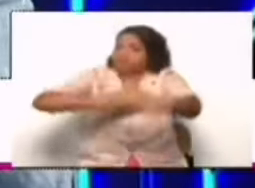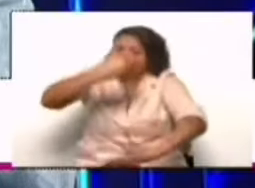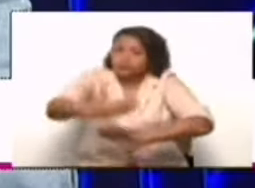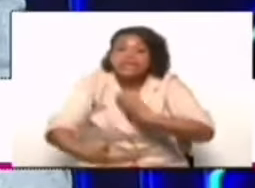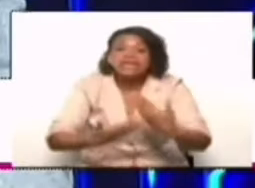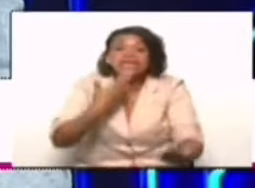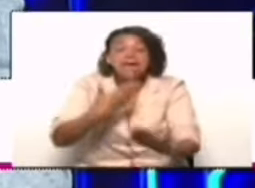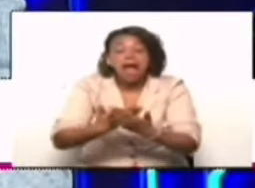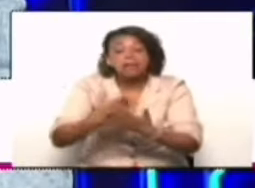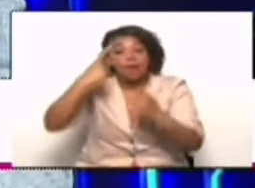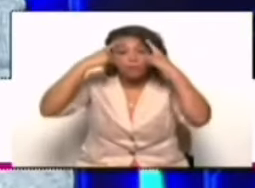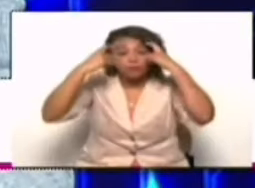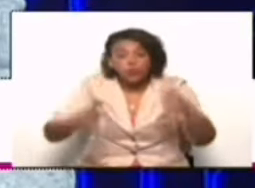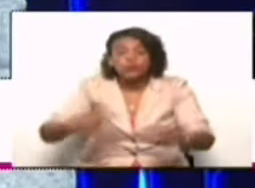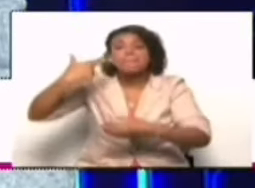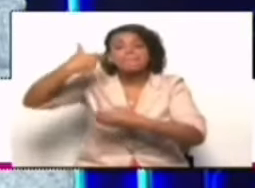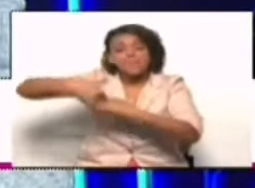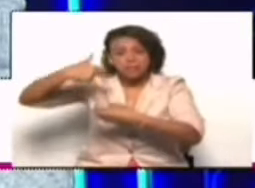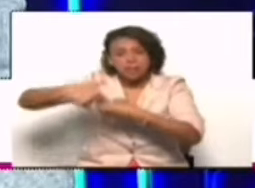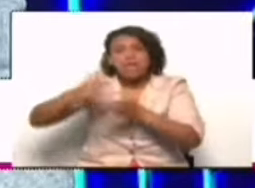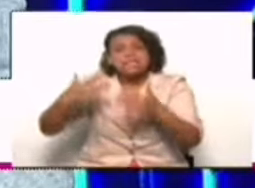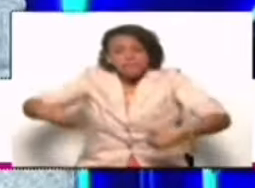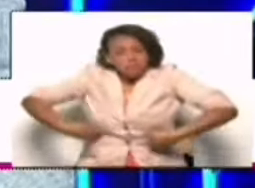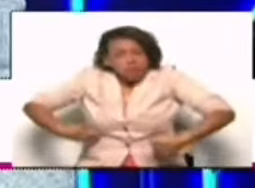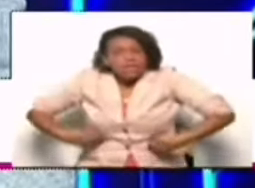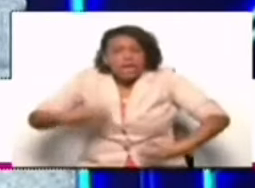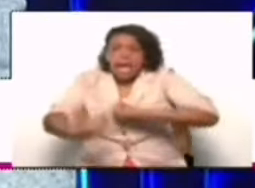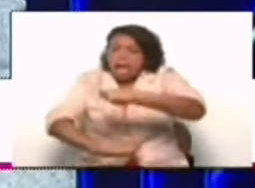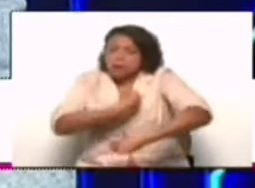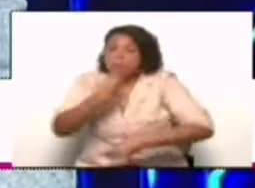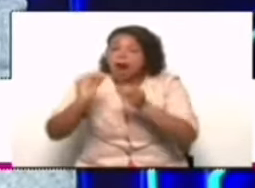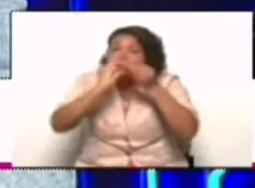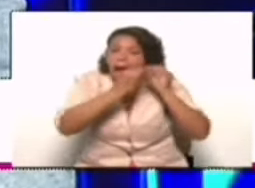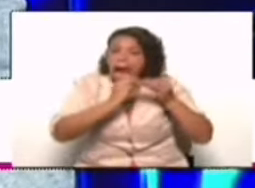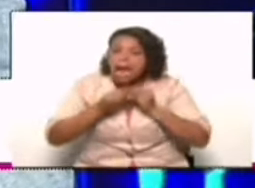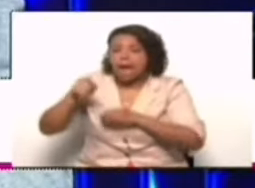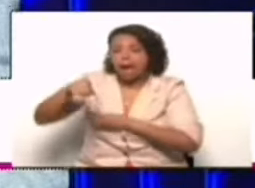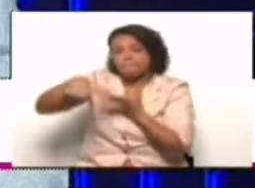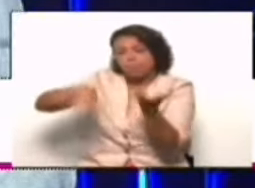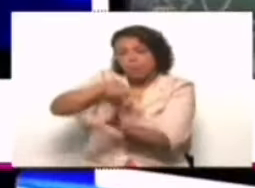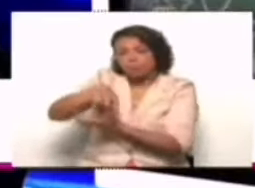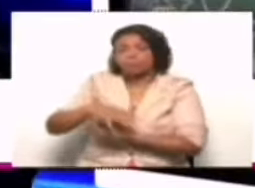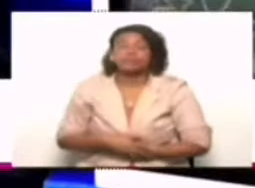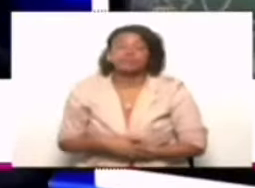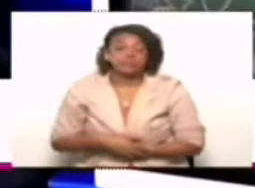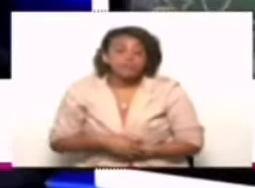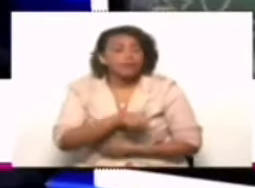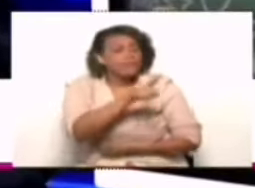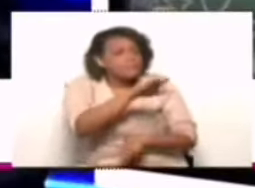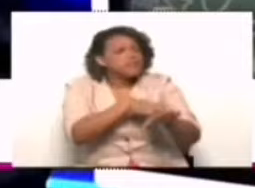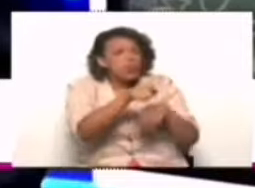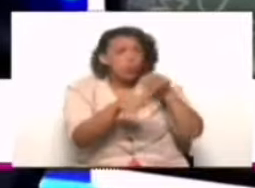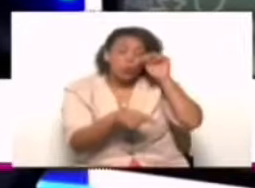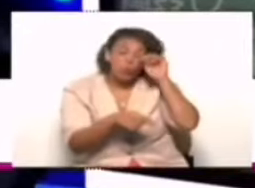Agradezco a los trabajadores de PDVSA por todo el esfuerzo y toda la calidad profesional que tienen. Presidente, hablando de las